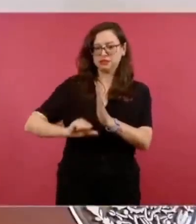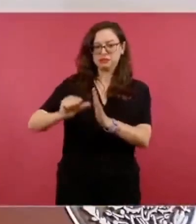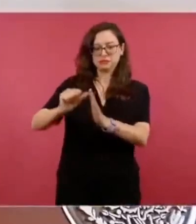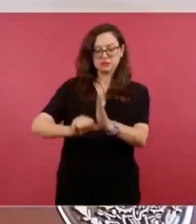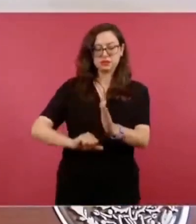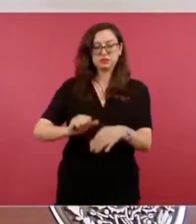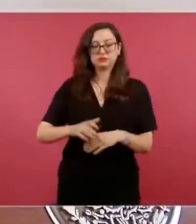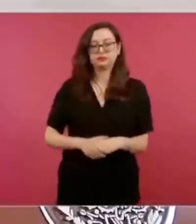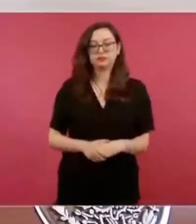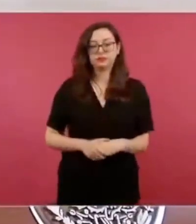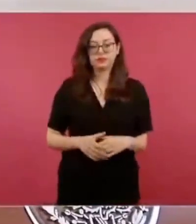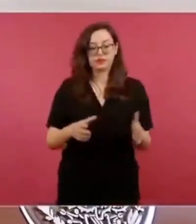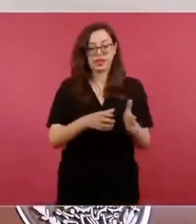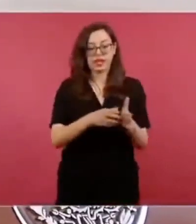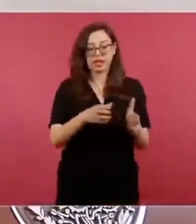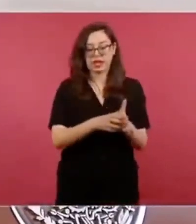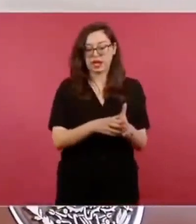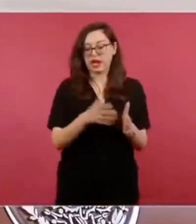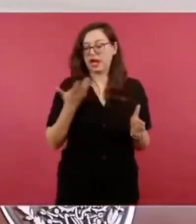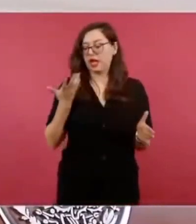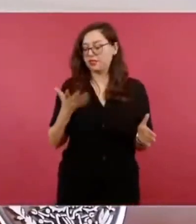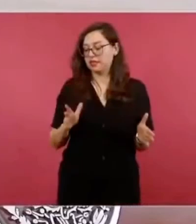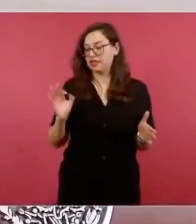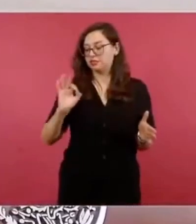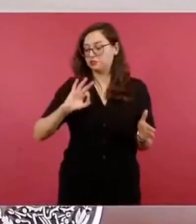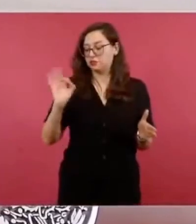aporto 10%, así era antes,